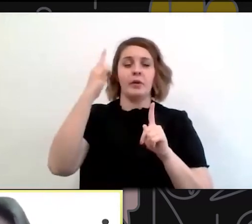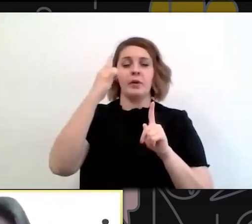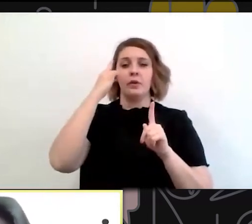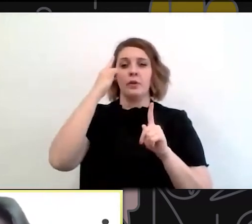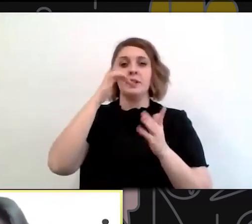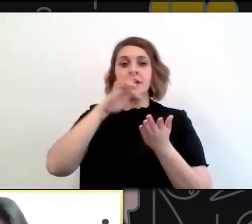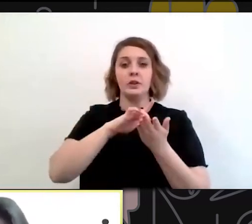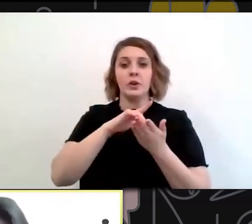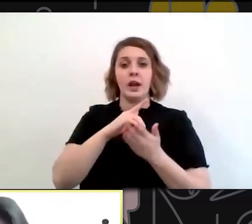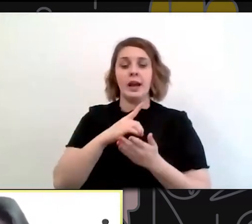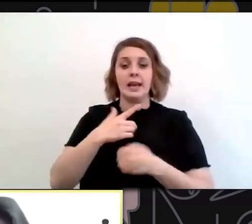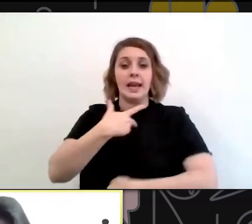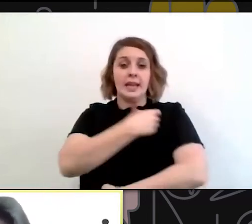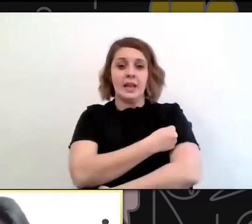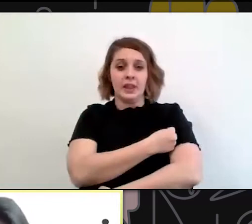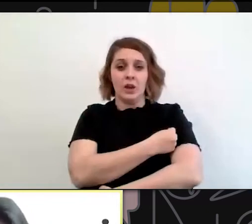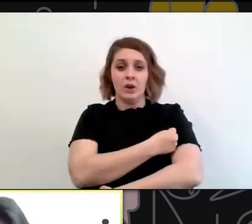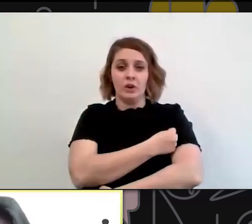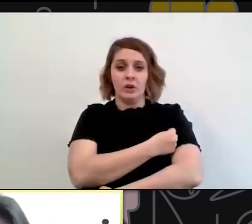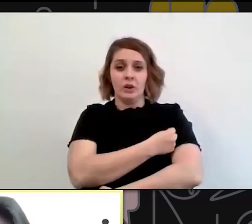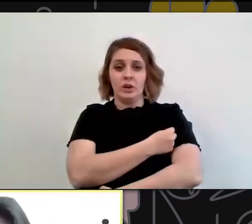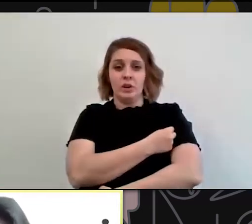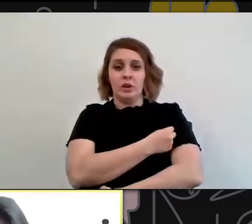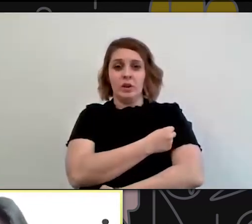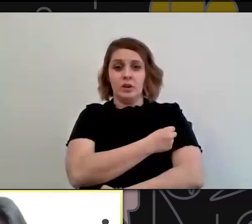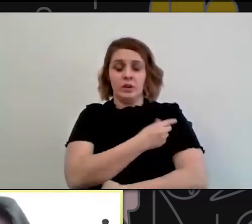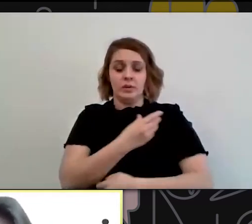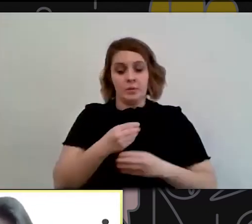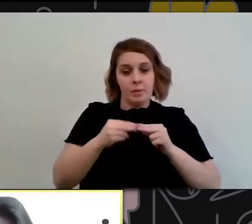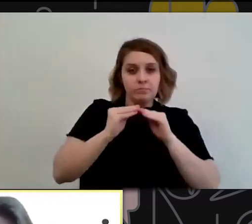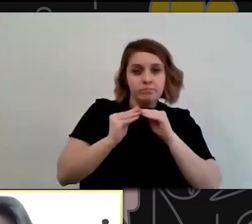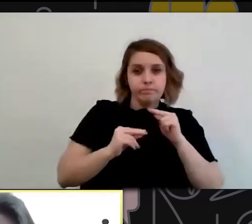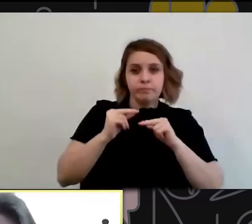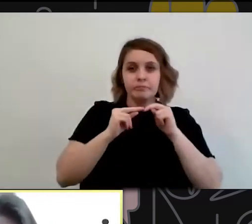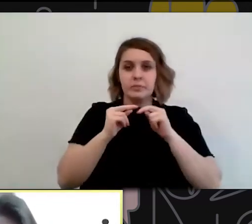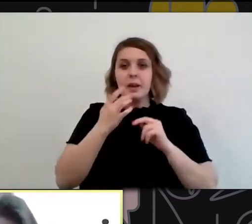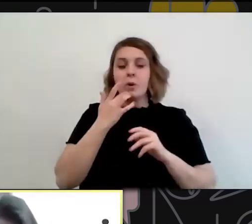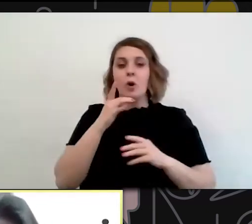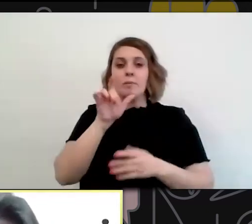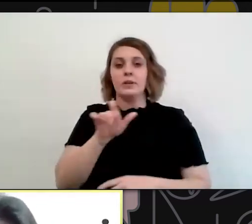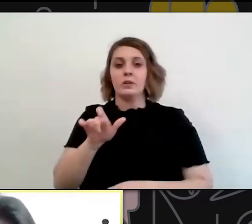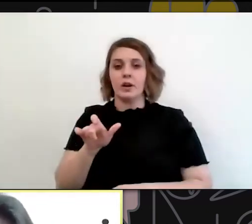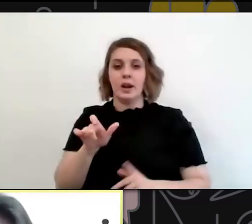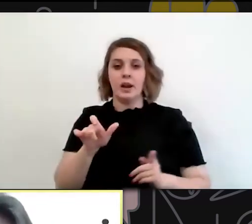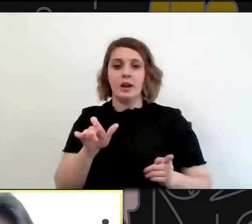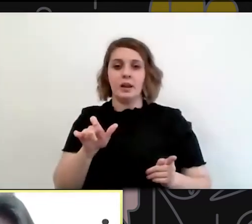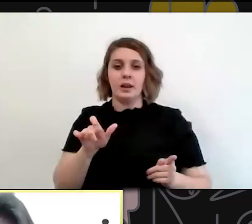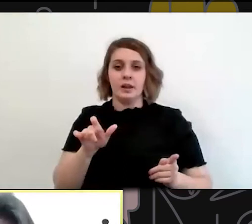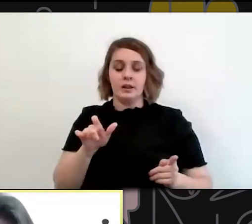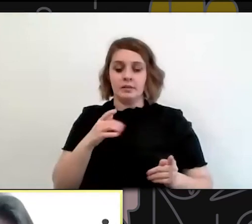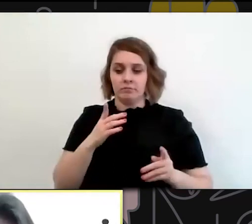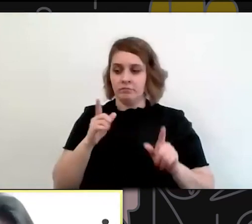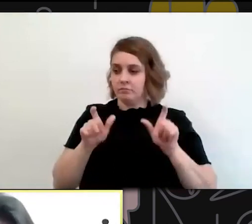existen unas inyecciones que hay que montar, hay que cargar, o vosotros imaginaros cualquier persona, ¿no?, que tiene delante a una persona